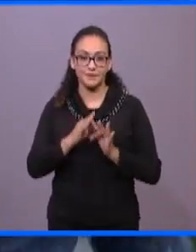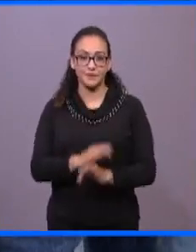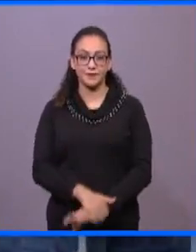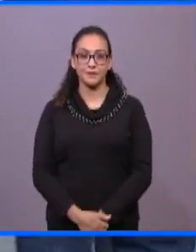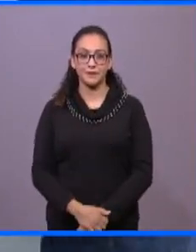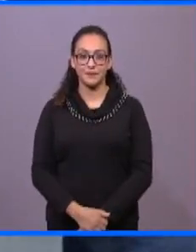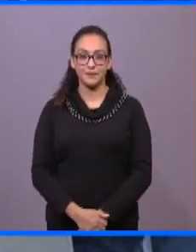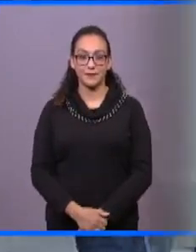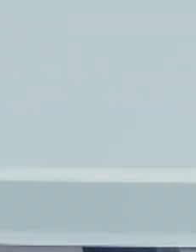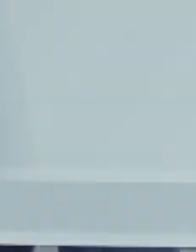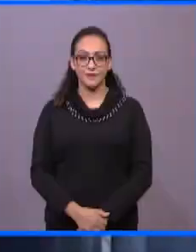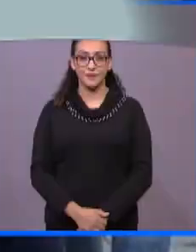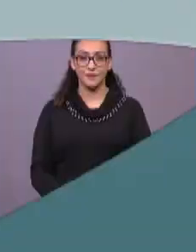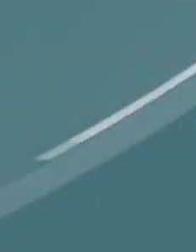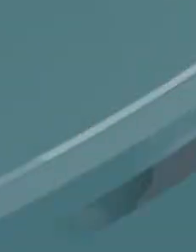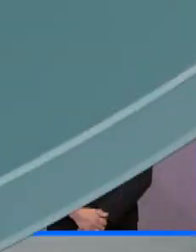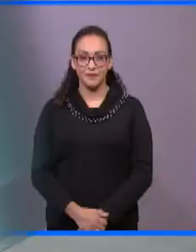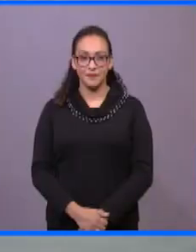Laura Murillo.